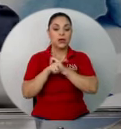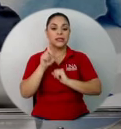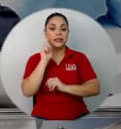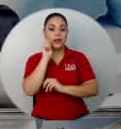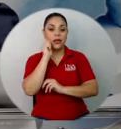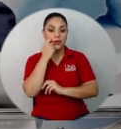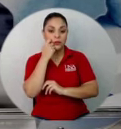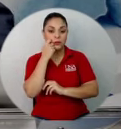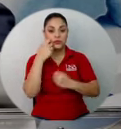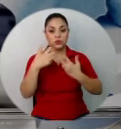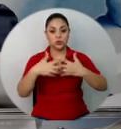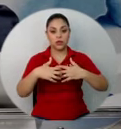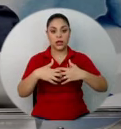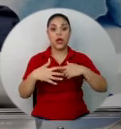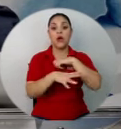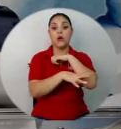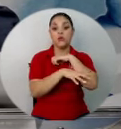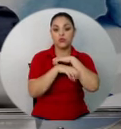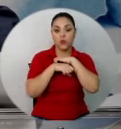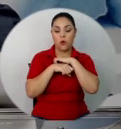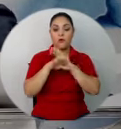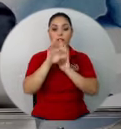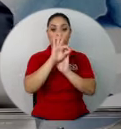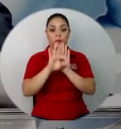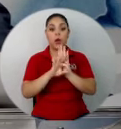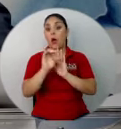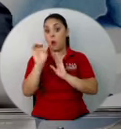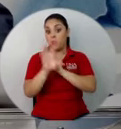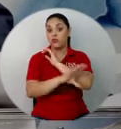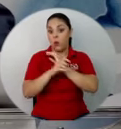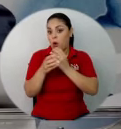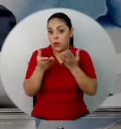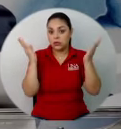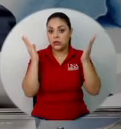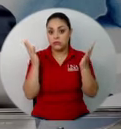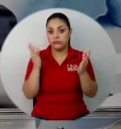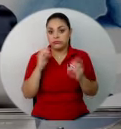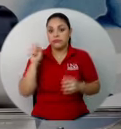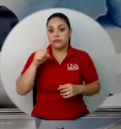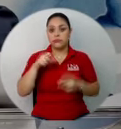industriales, robo de fórmulas, inclusive hasta robo de activos.